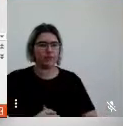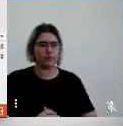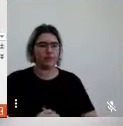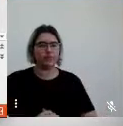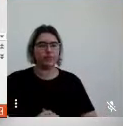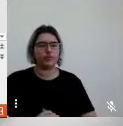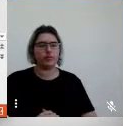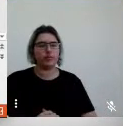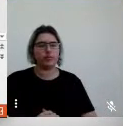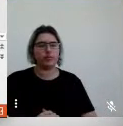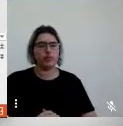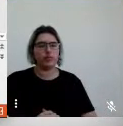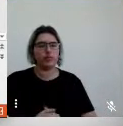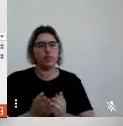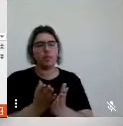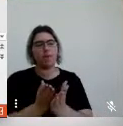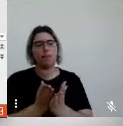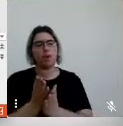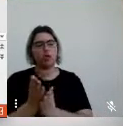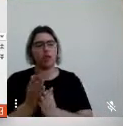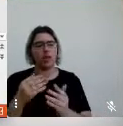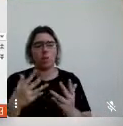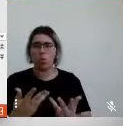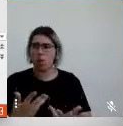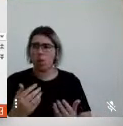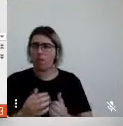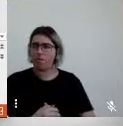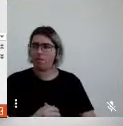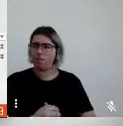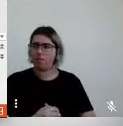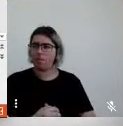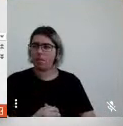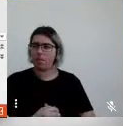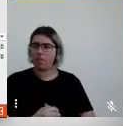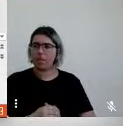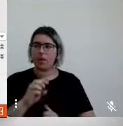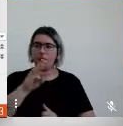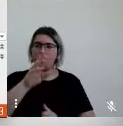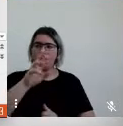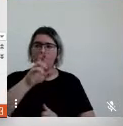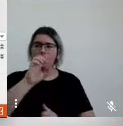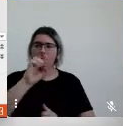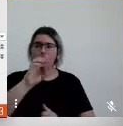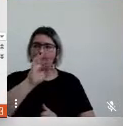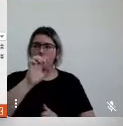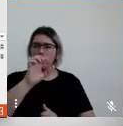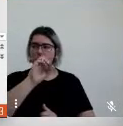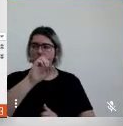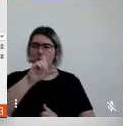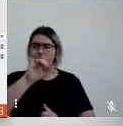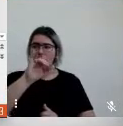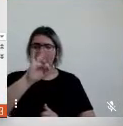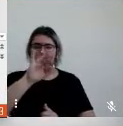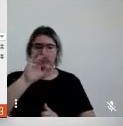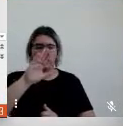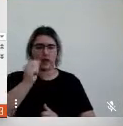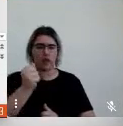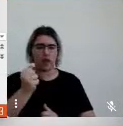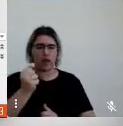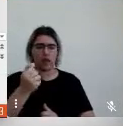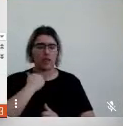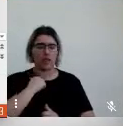microbiota proteolítica, que son aquellas bacterias que se alimentan de proteínas. Por ejemplo, en